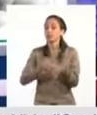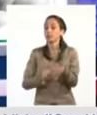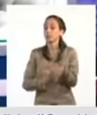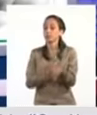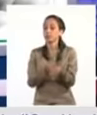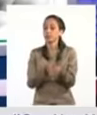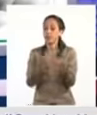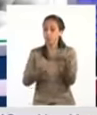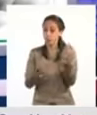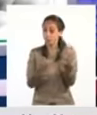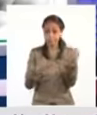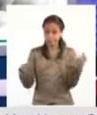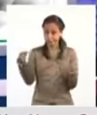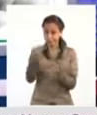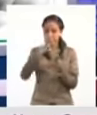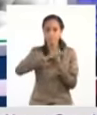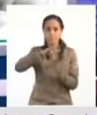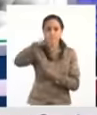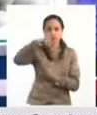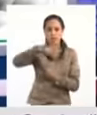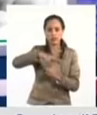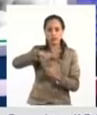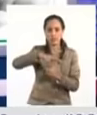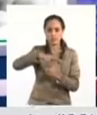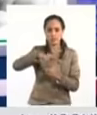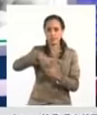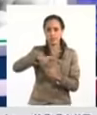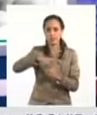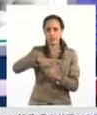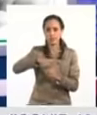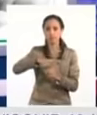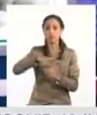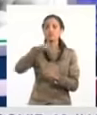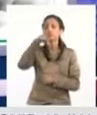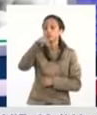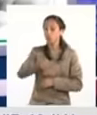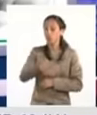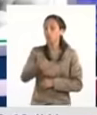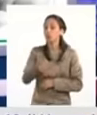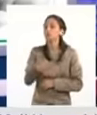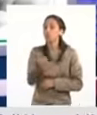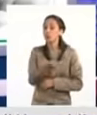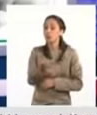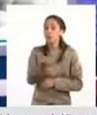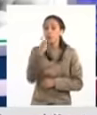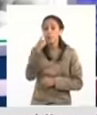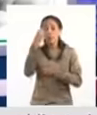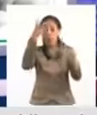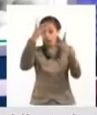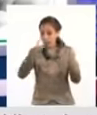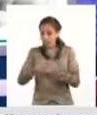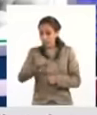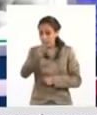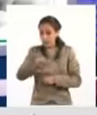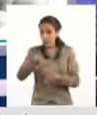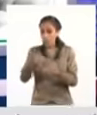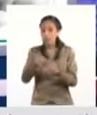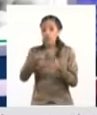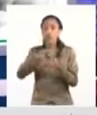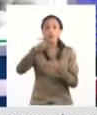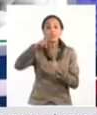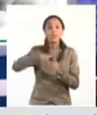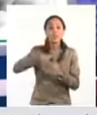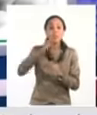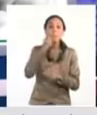de contagio, Matanzas, pero llama hoy poderosamente la atención la estadística en Guantánamo, con más de